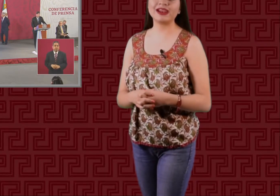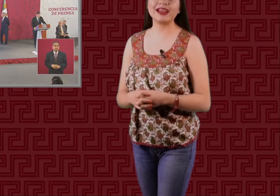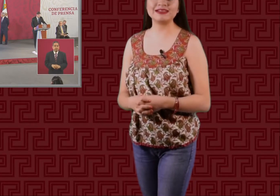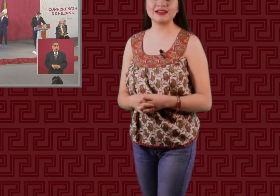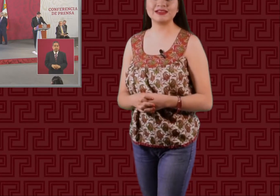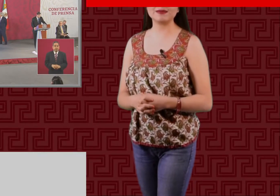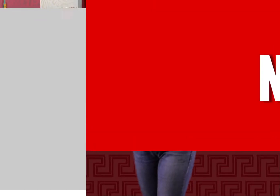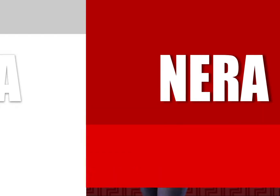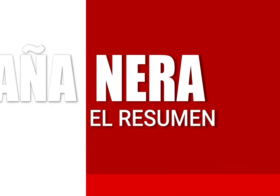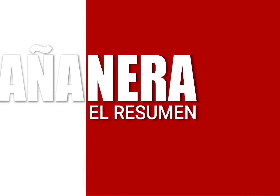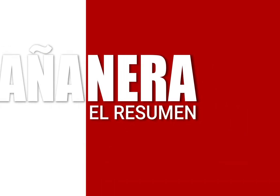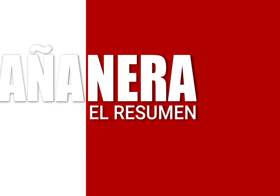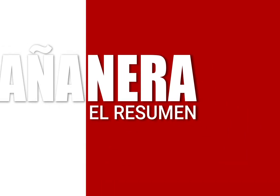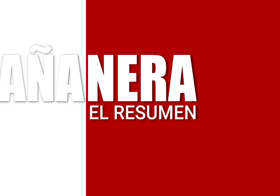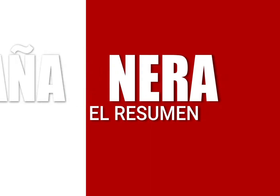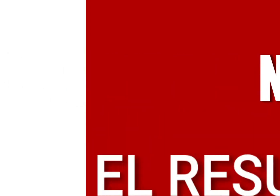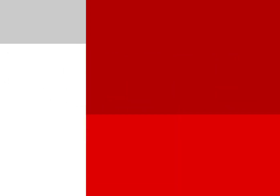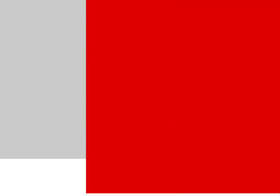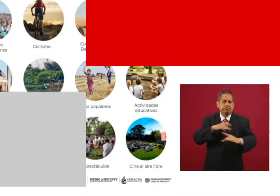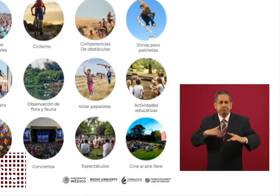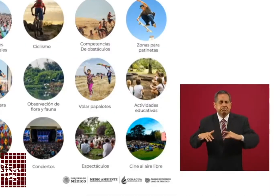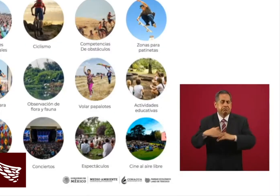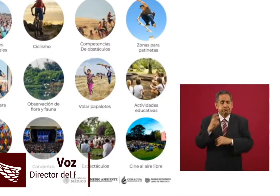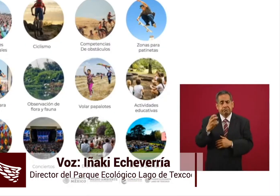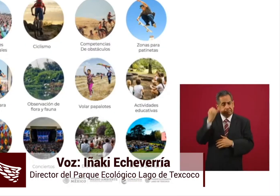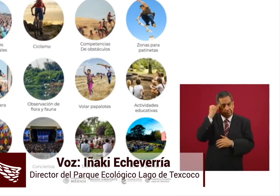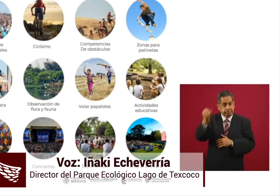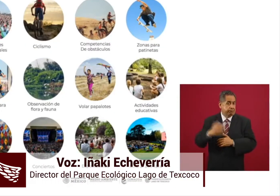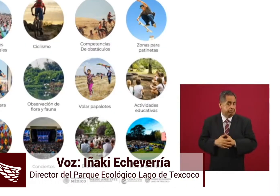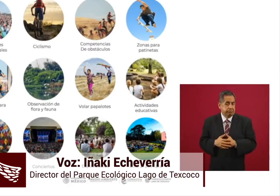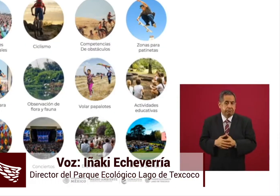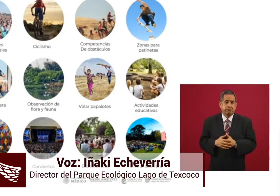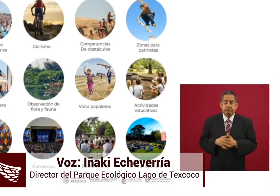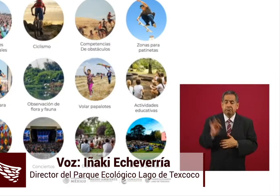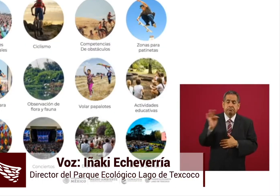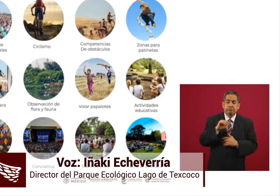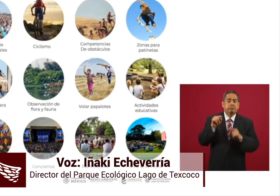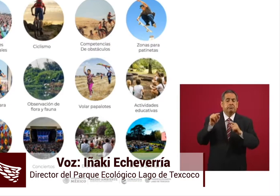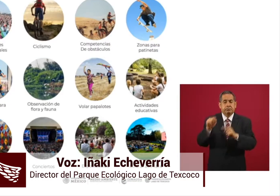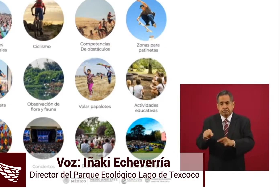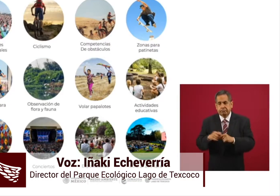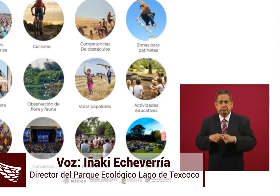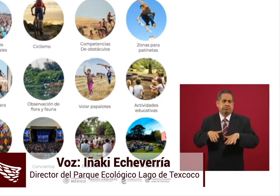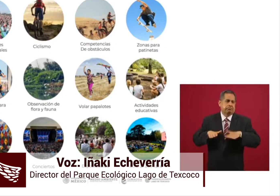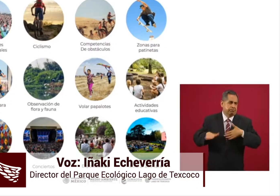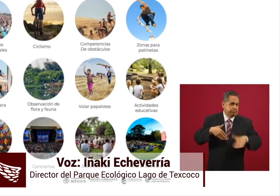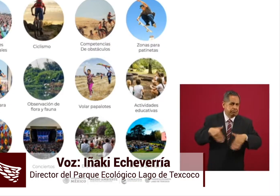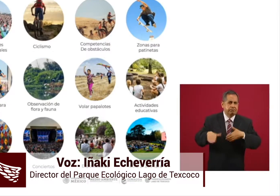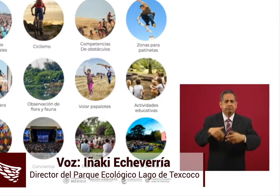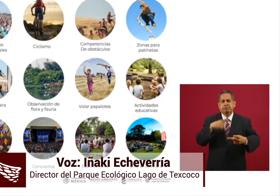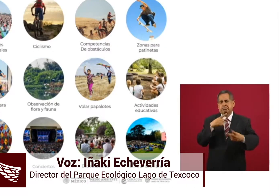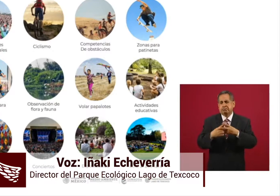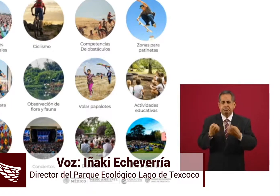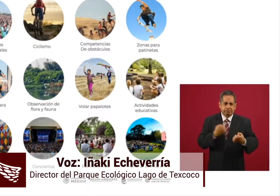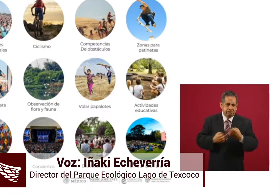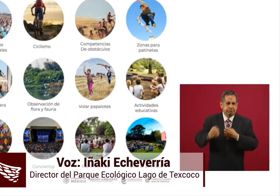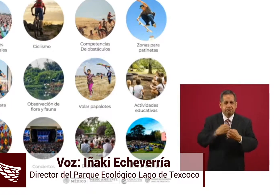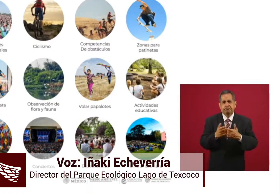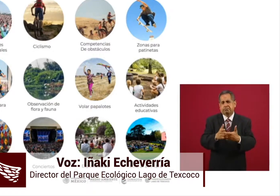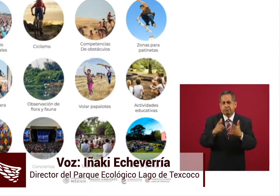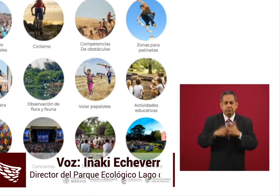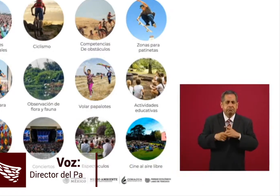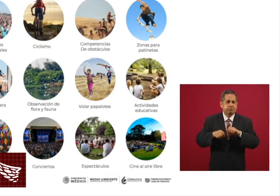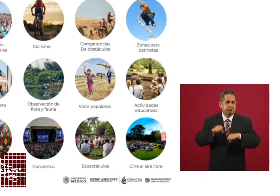que podrán realizarse. La idea es poder llevar a cabo dos carreras y caminatas, actividades físicas grupales,